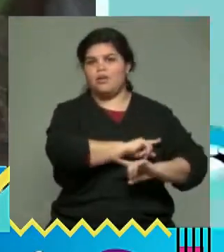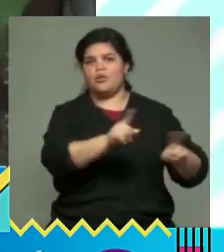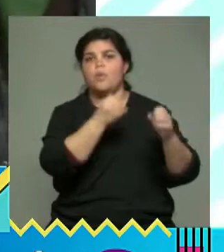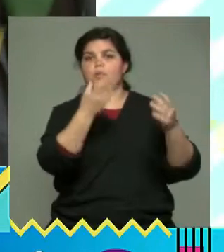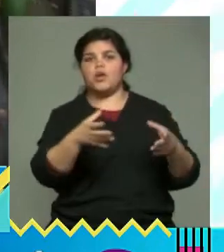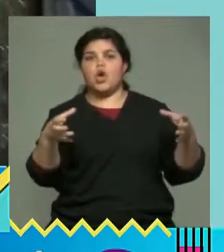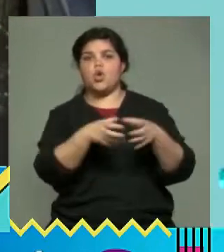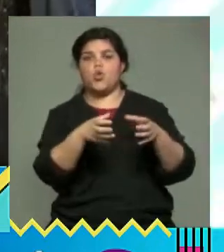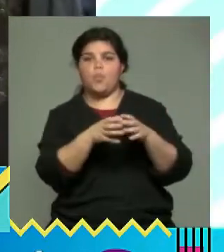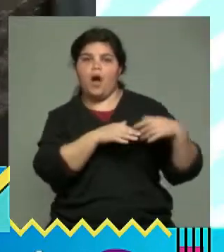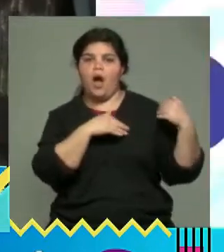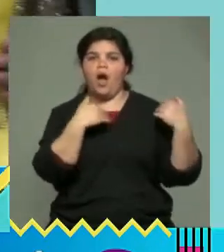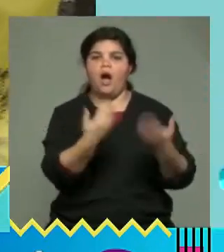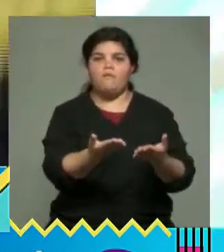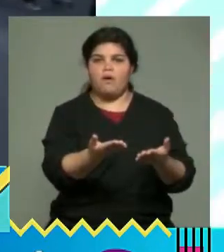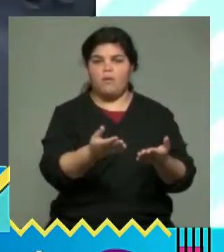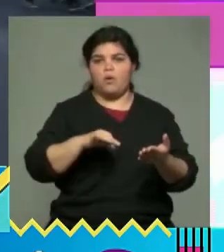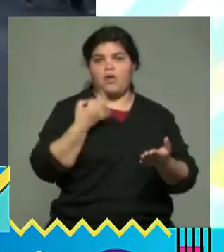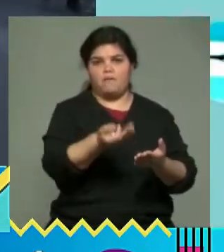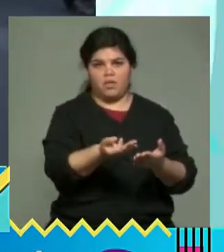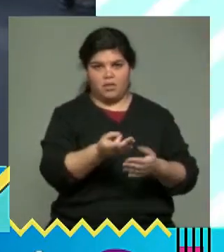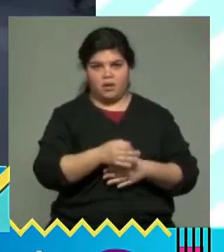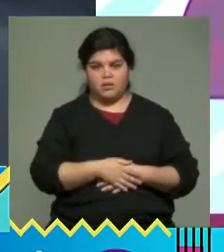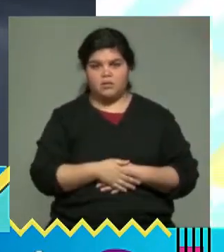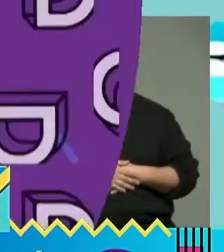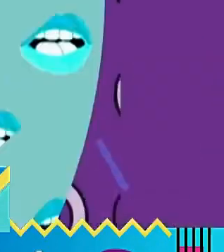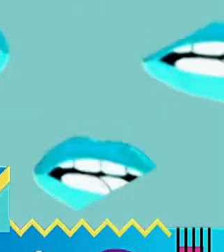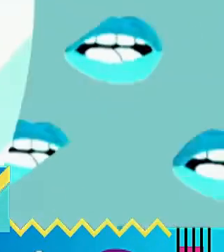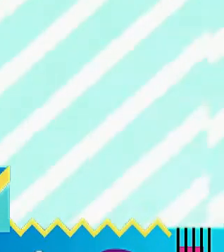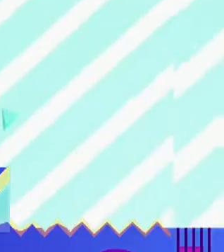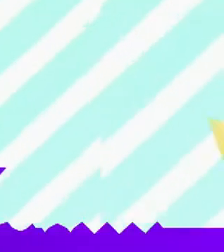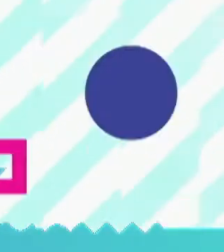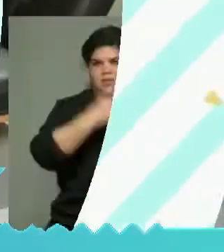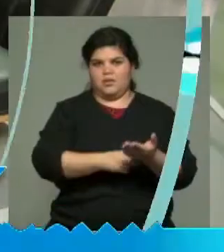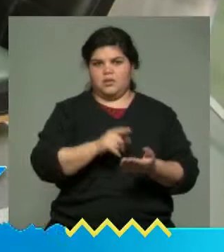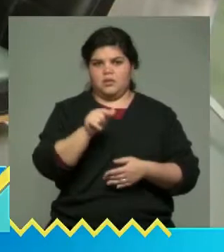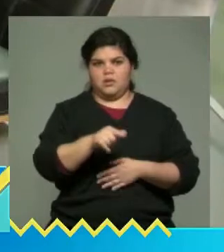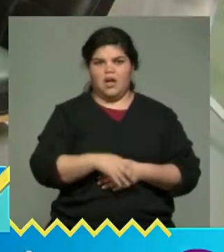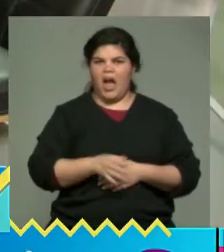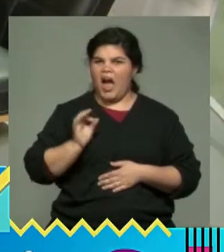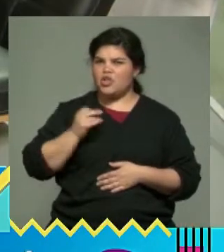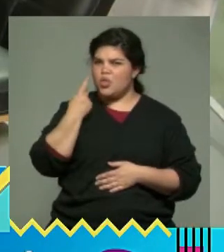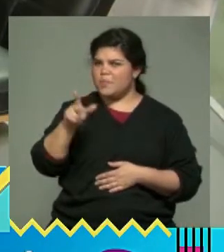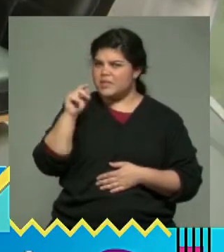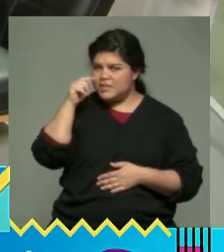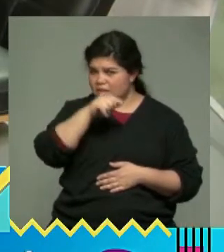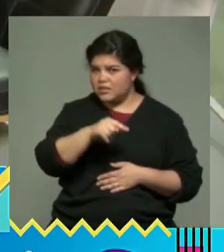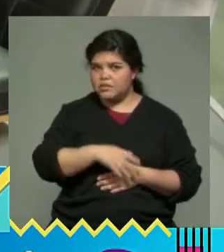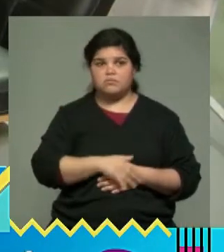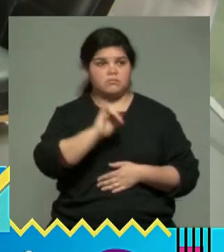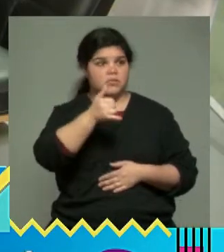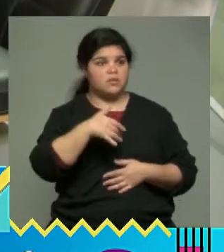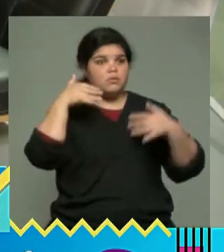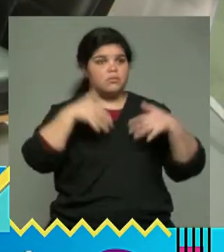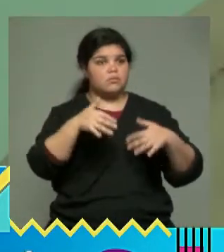vida, autodenominados pro vida, repito, evitan la discusión. Desde el 2007, sí. Desde el 2007 la Campaña Nacional por el